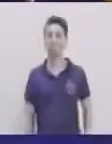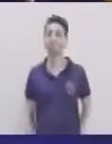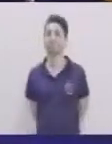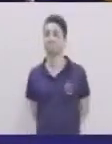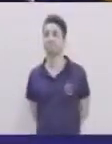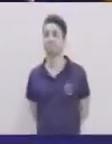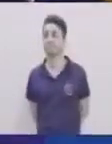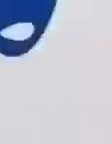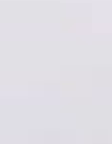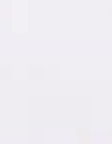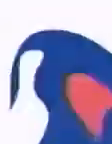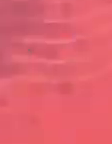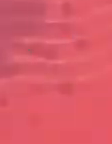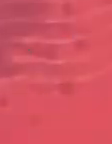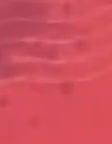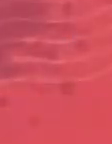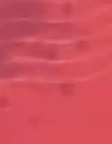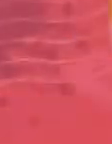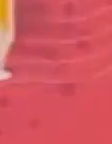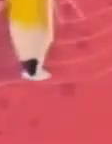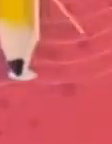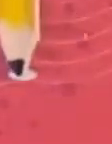próxima.